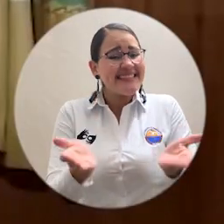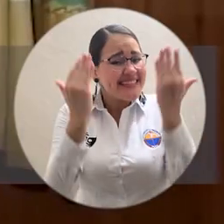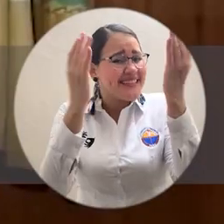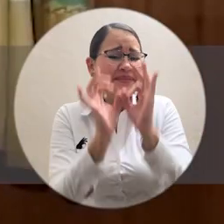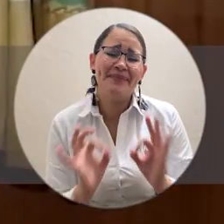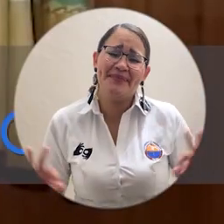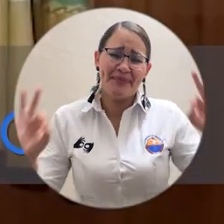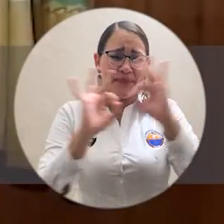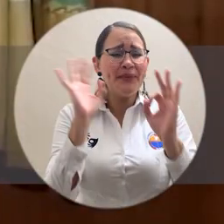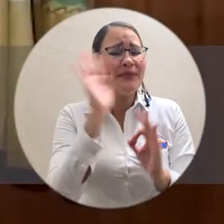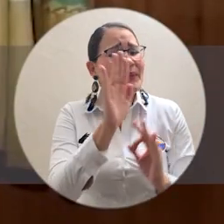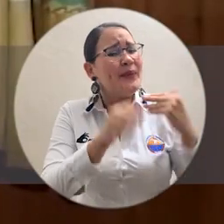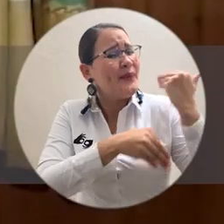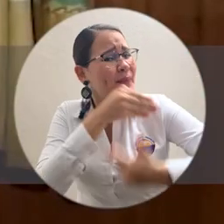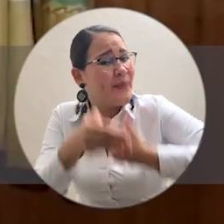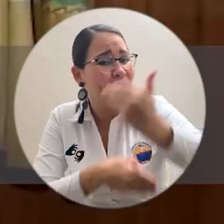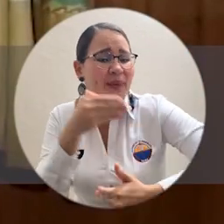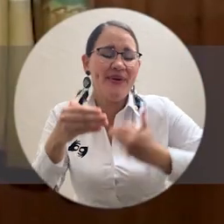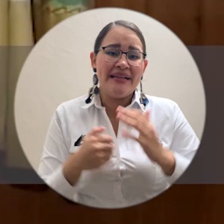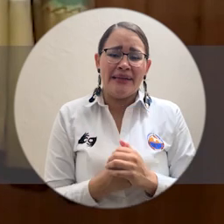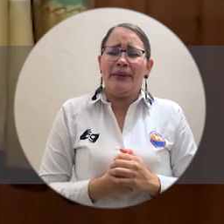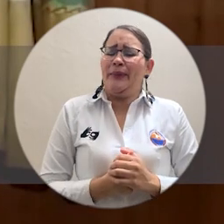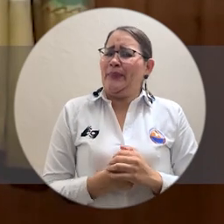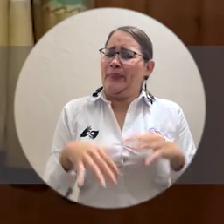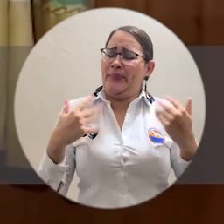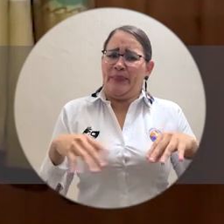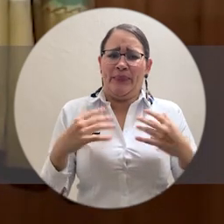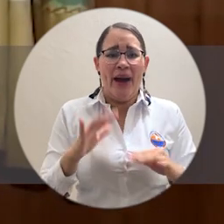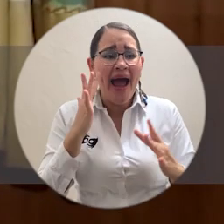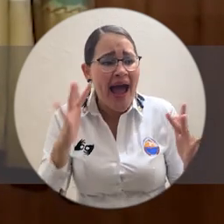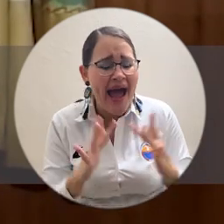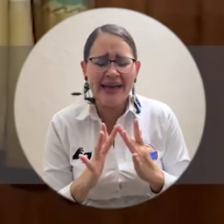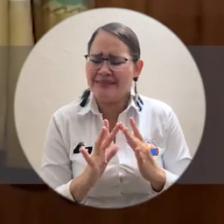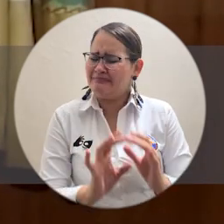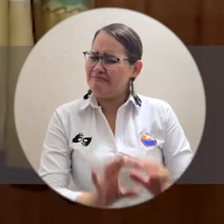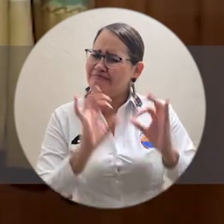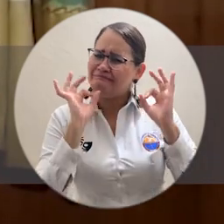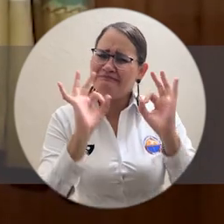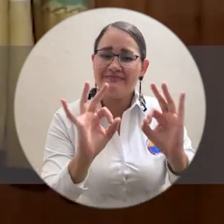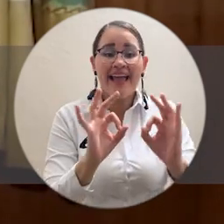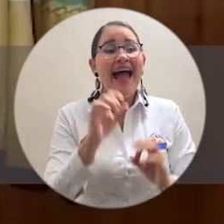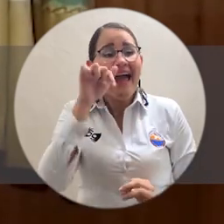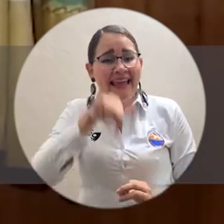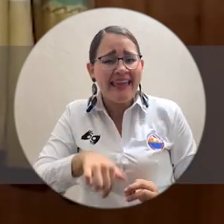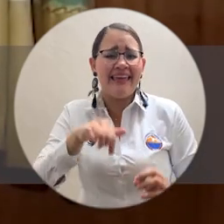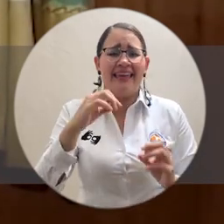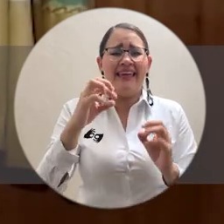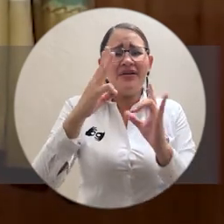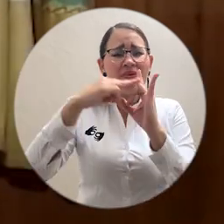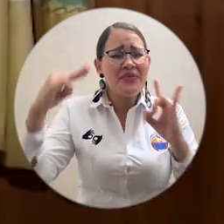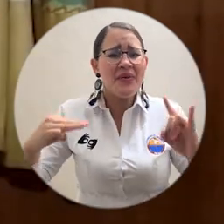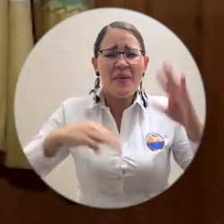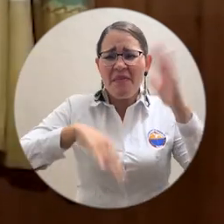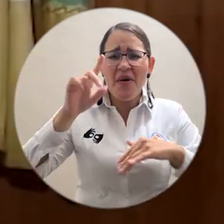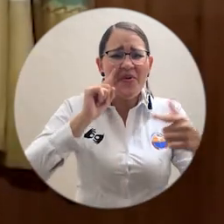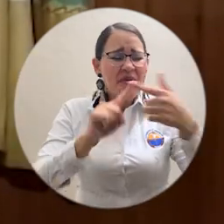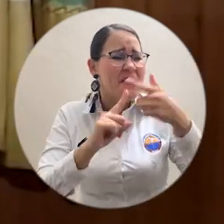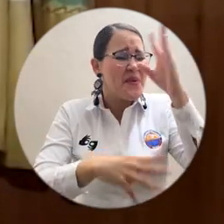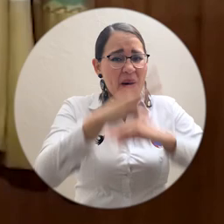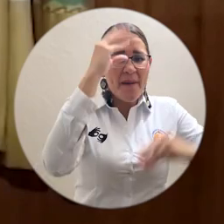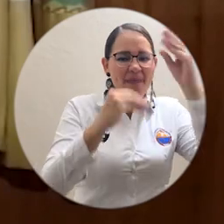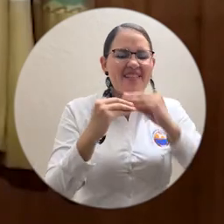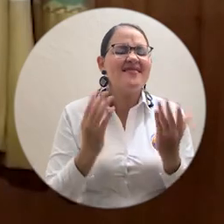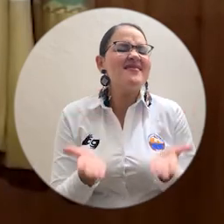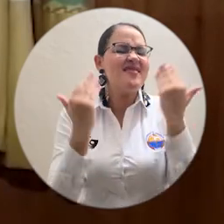importante que este proceso, este espacio se esté dando dentro de la universidad, porque nos va a